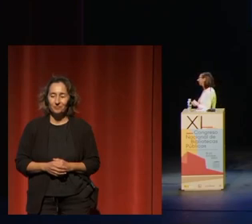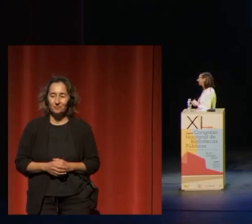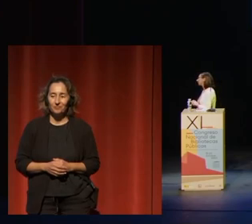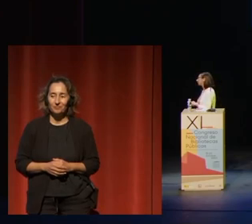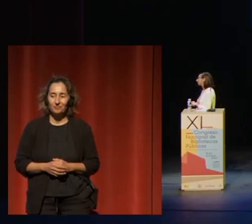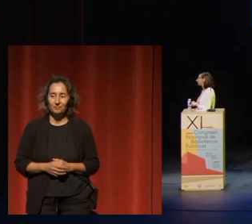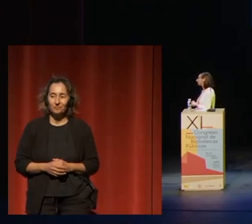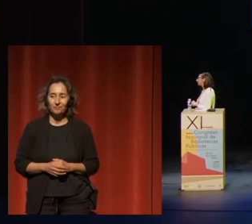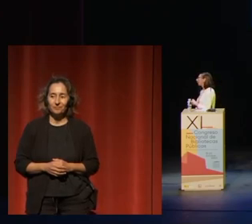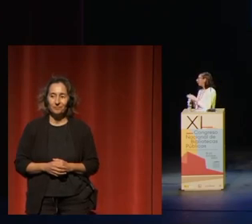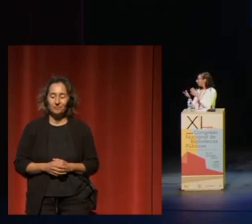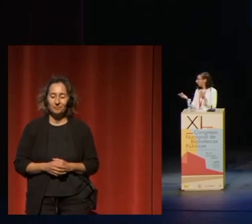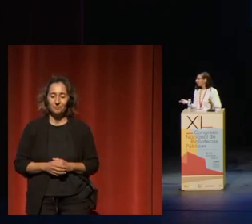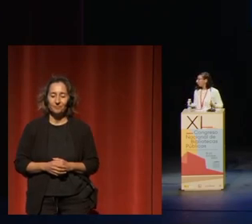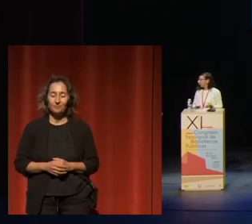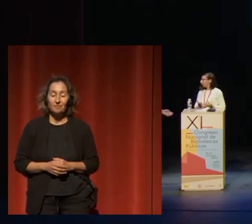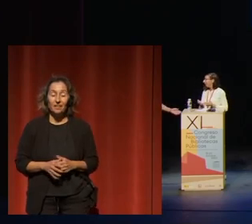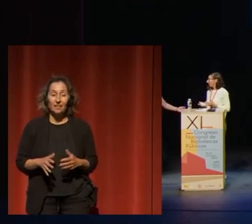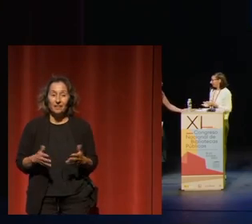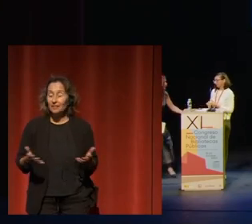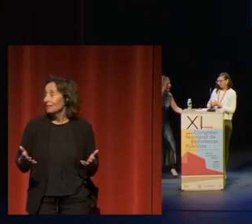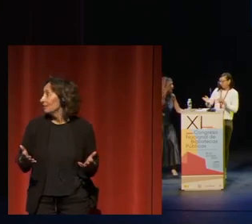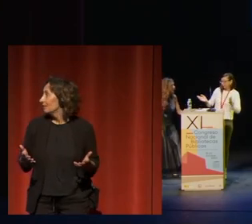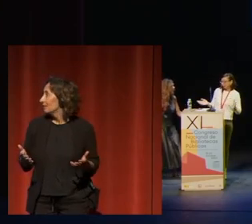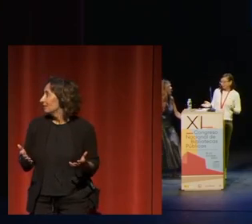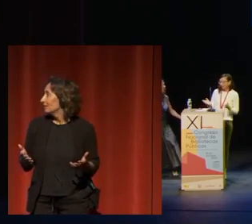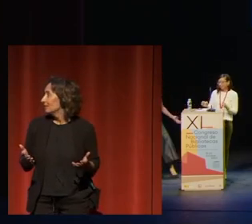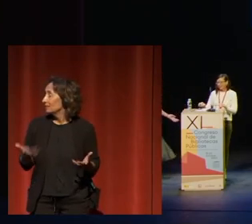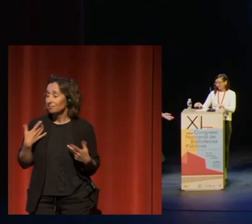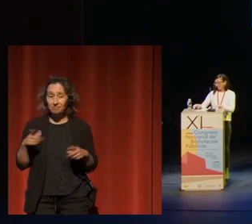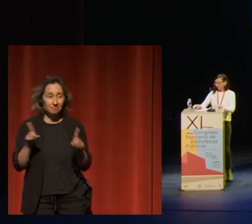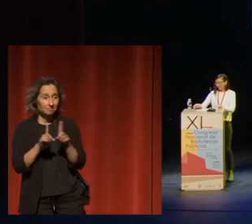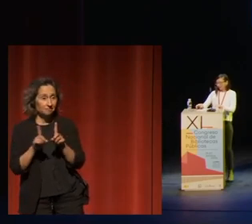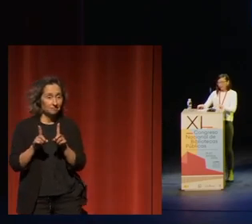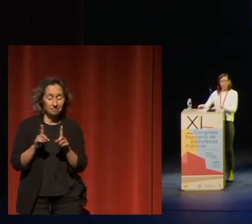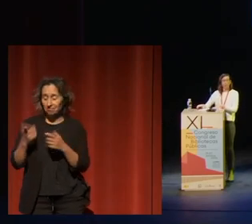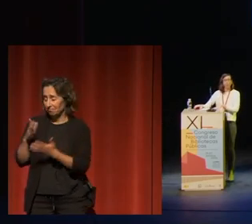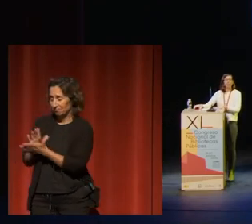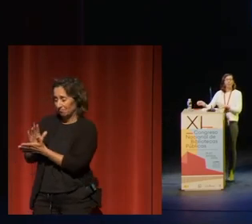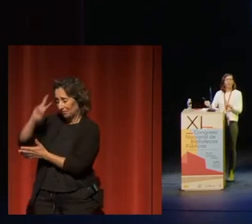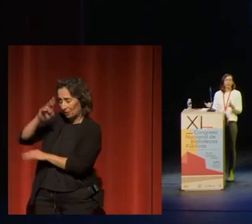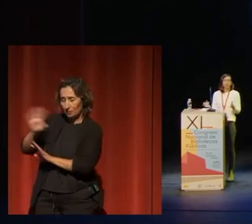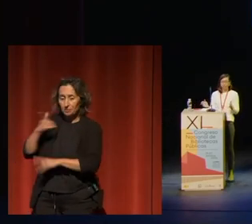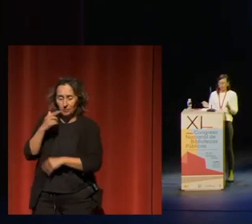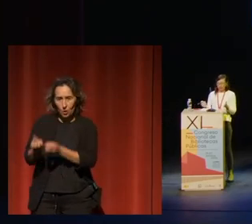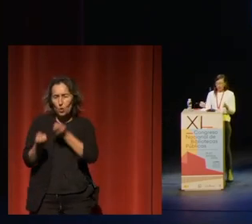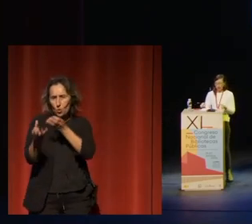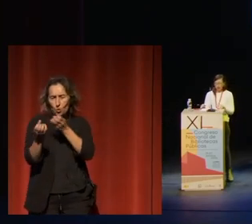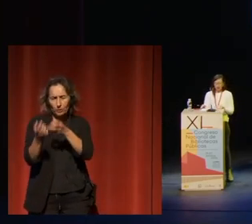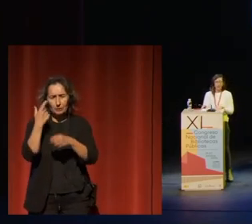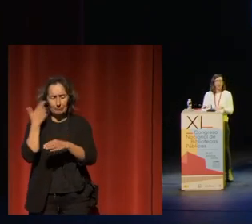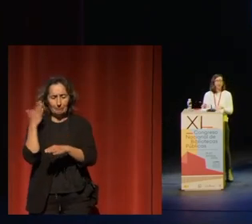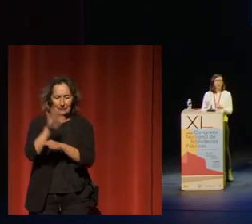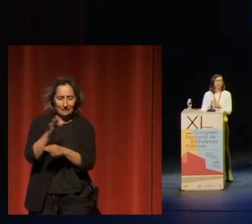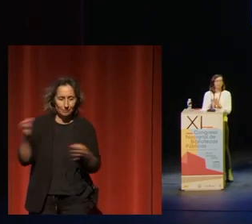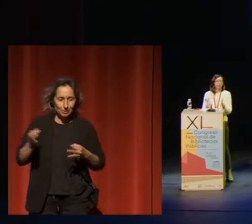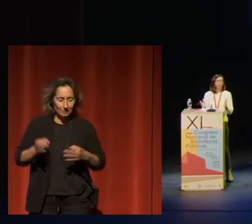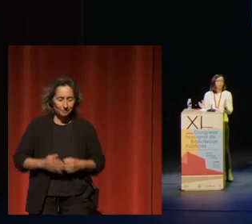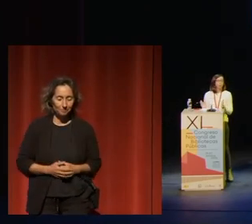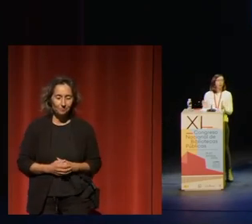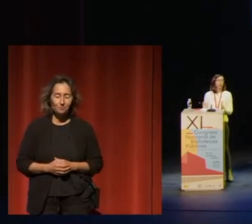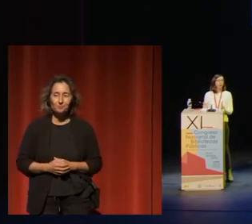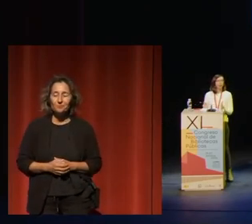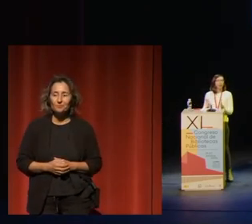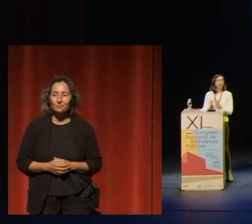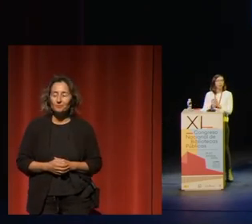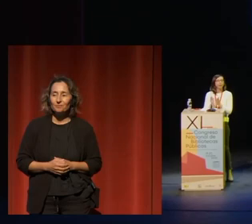no bu Bueno aquí contigo No no te preocupes Eh os voy contando lo que vamos a presentar es Eh bueno